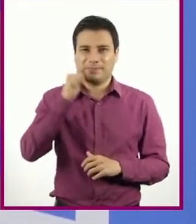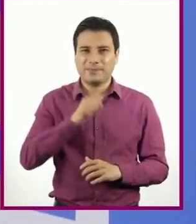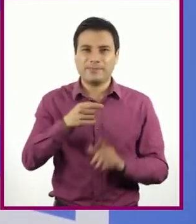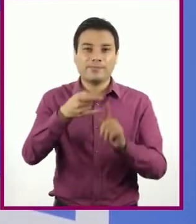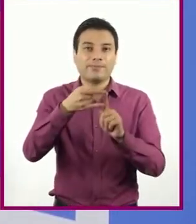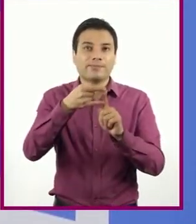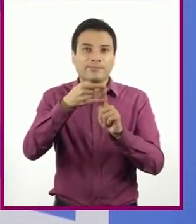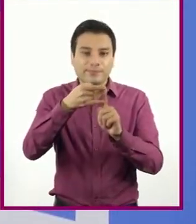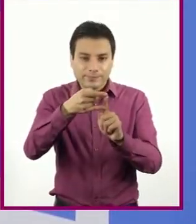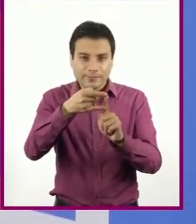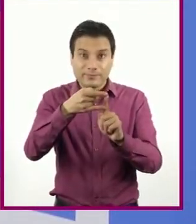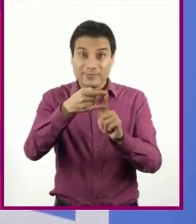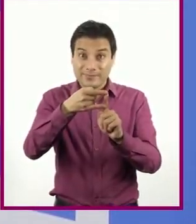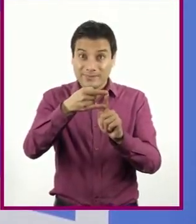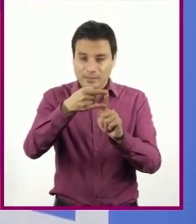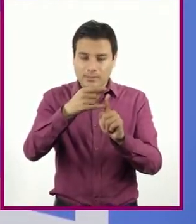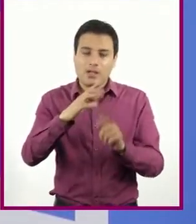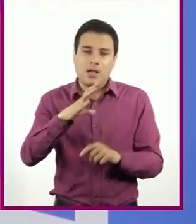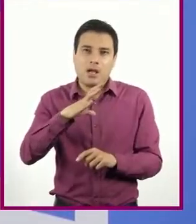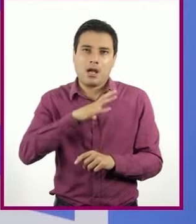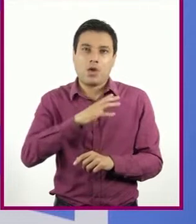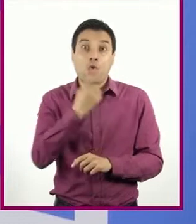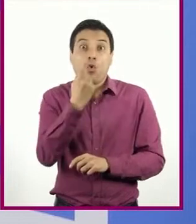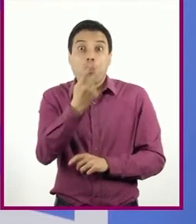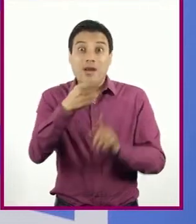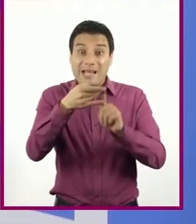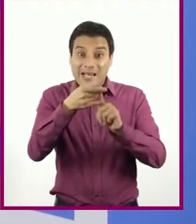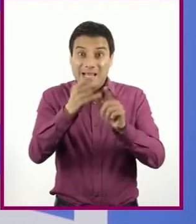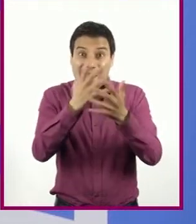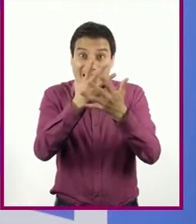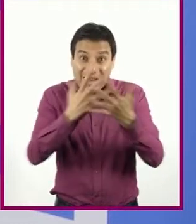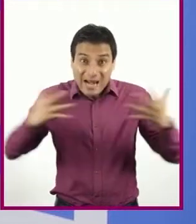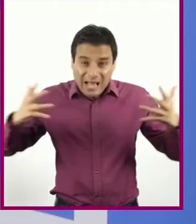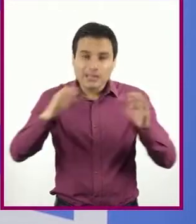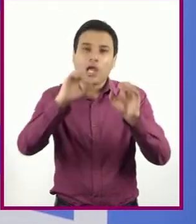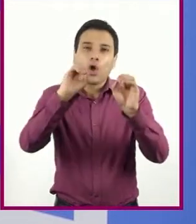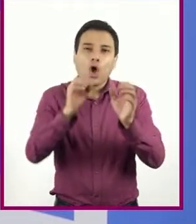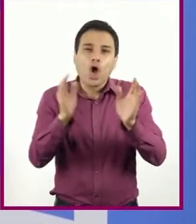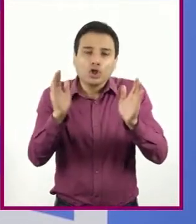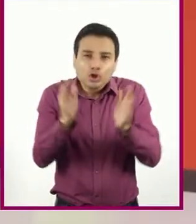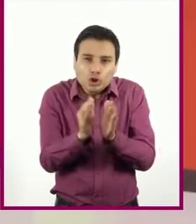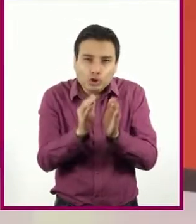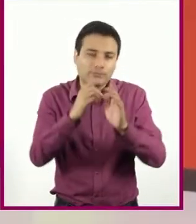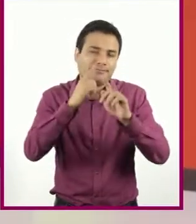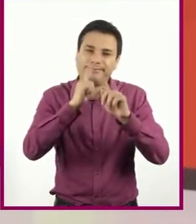o utilizar toda una página para resaltar momentos importantes dentro de la historia.